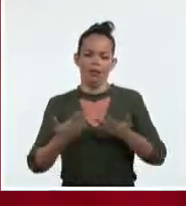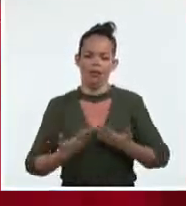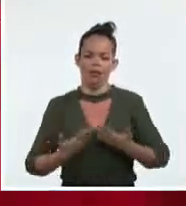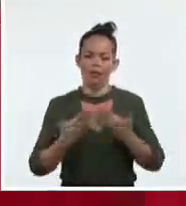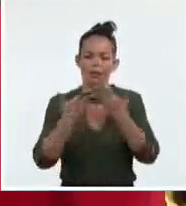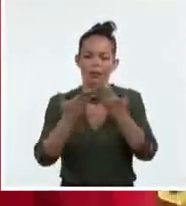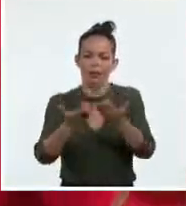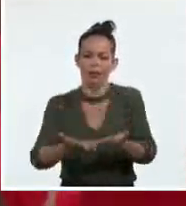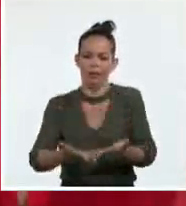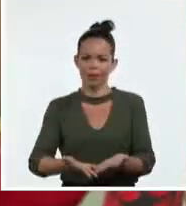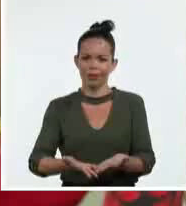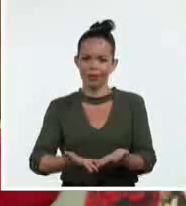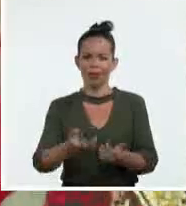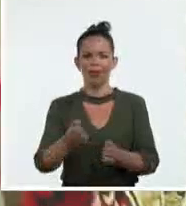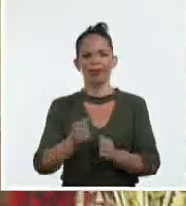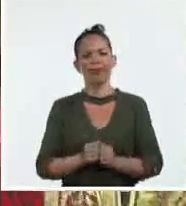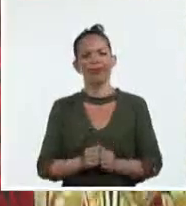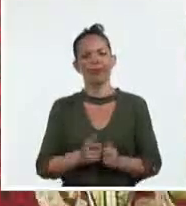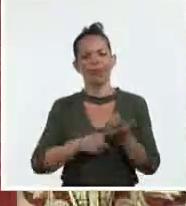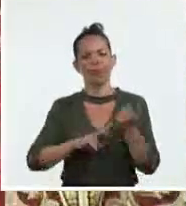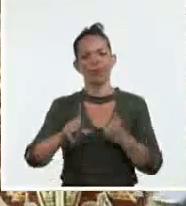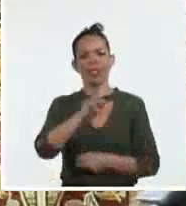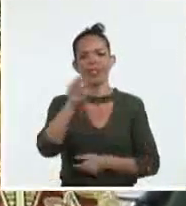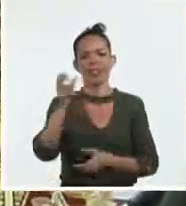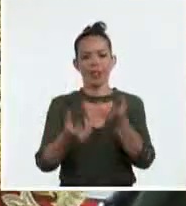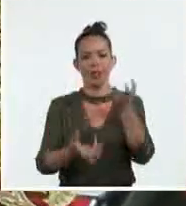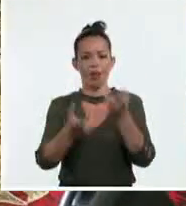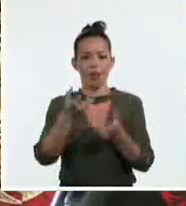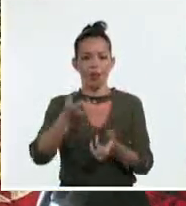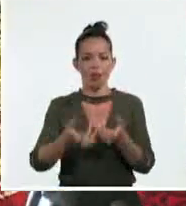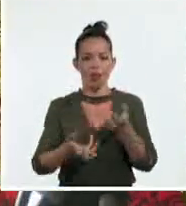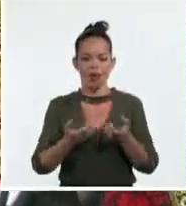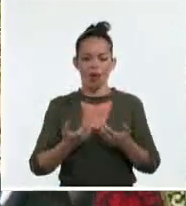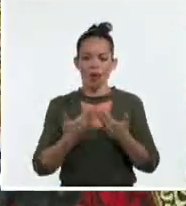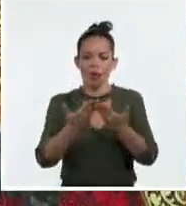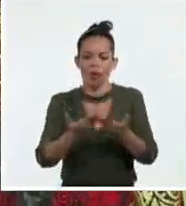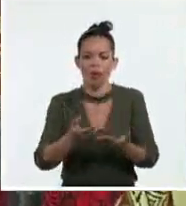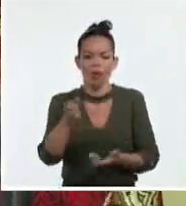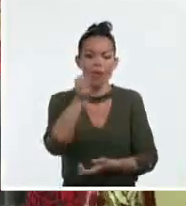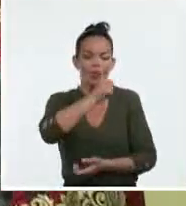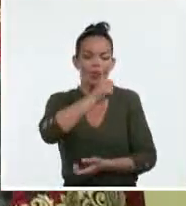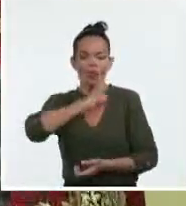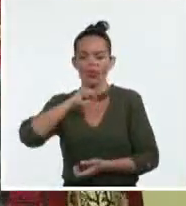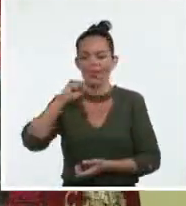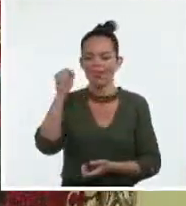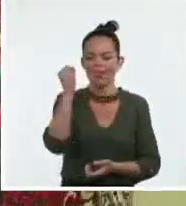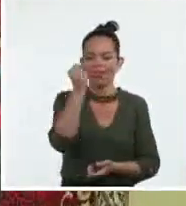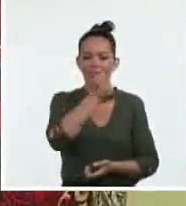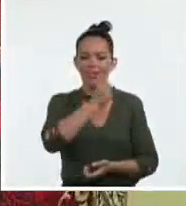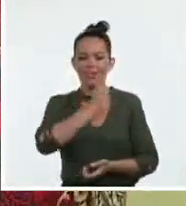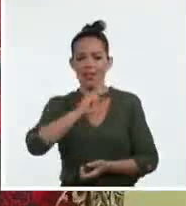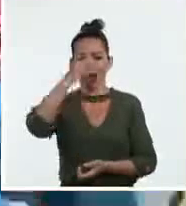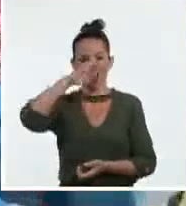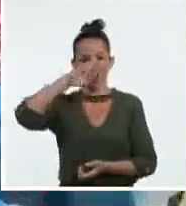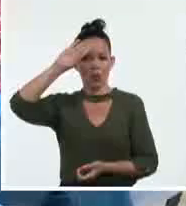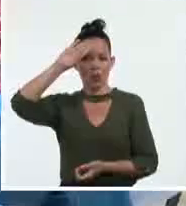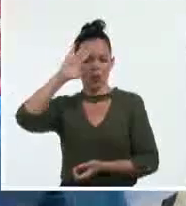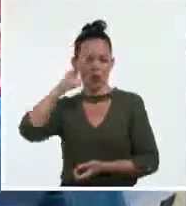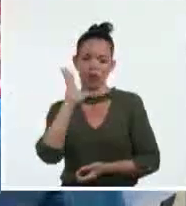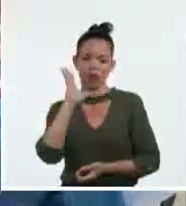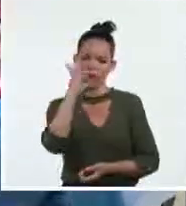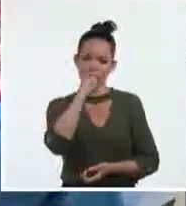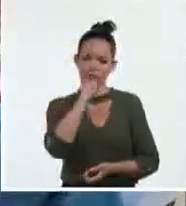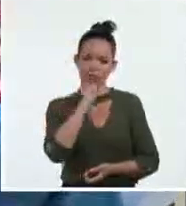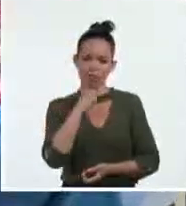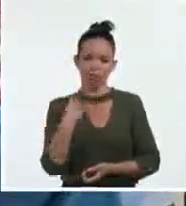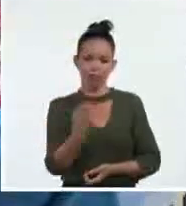otros lugares lo mejor de la cancionística cubana, lo mejor de la música cubana. Tenemos una peña que cumple de 25 años también, La Brocha